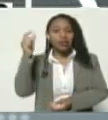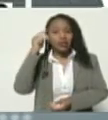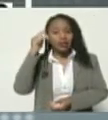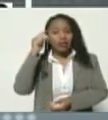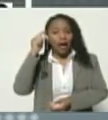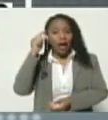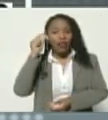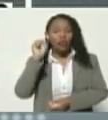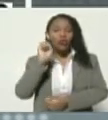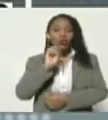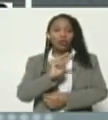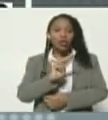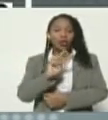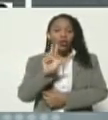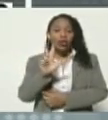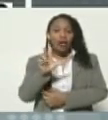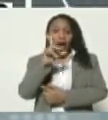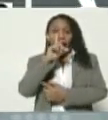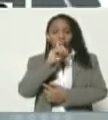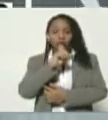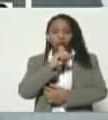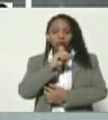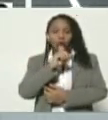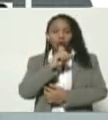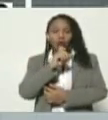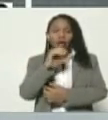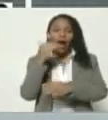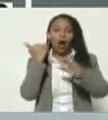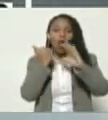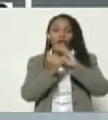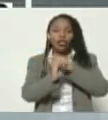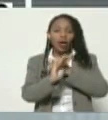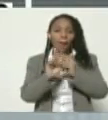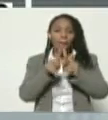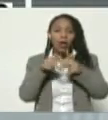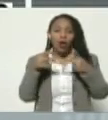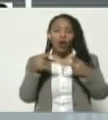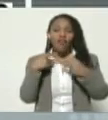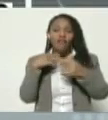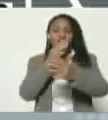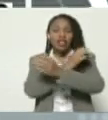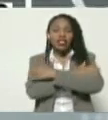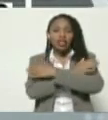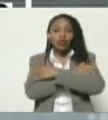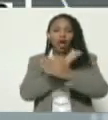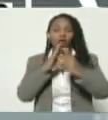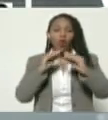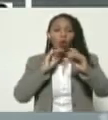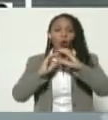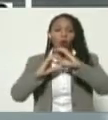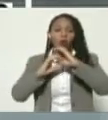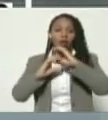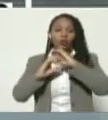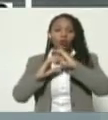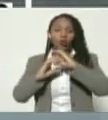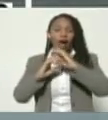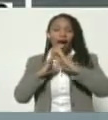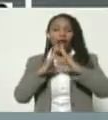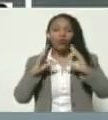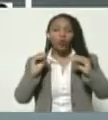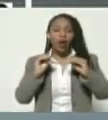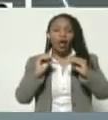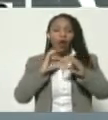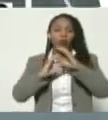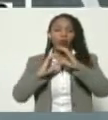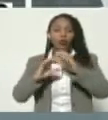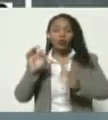los 203 años del Correo del Orinoco. Mis felicitaciones a todos los comunicadores y a todas las